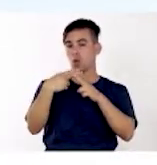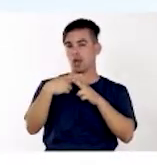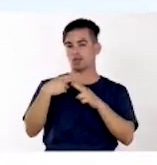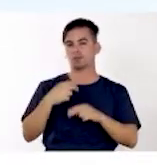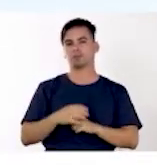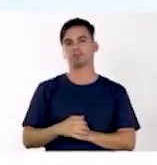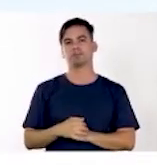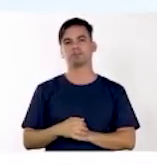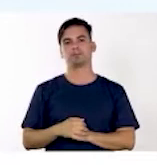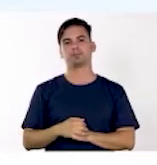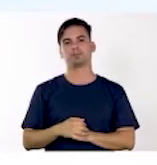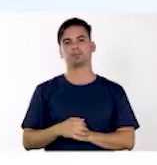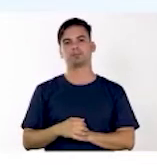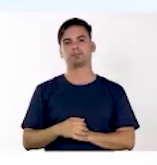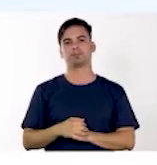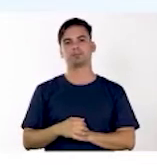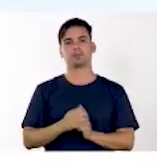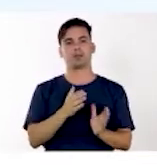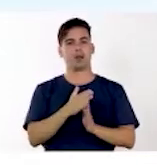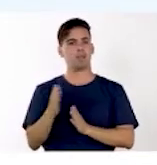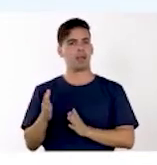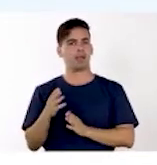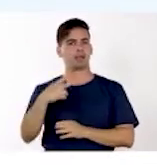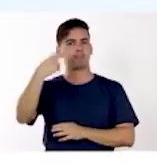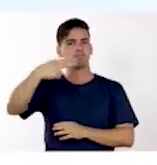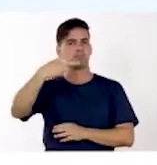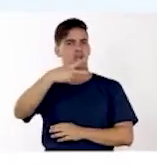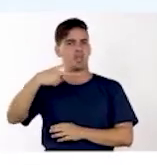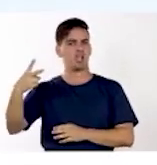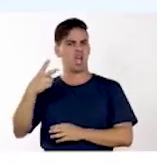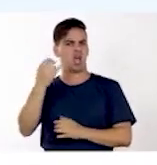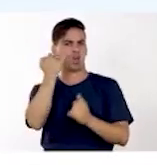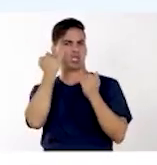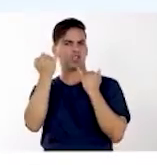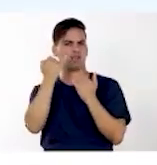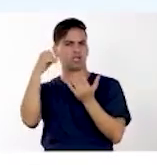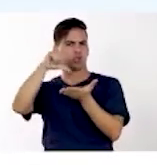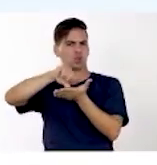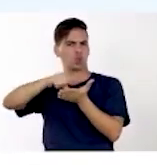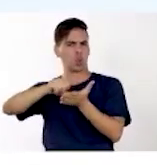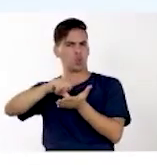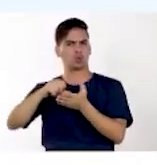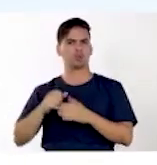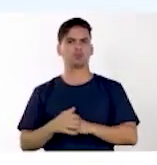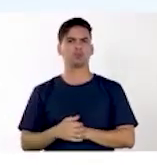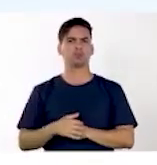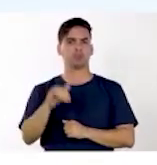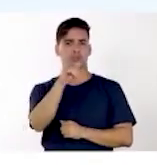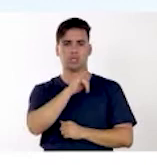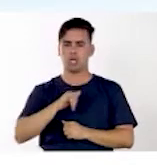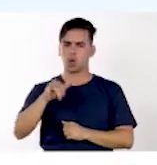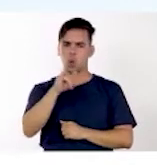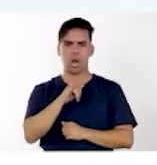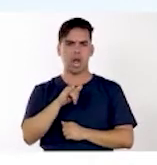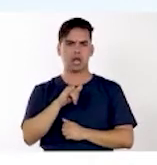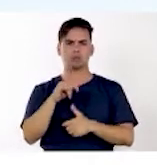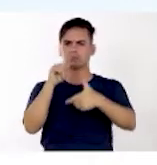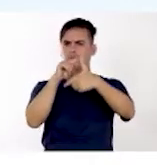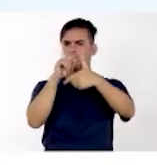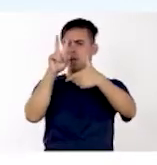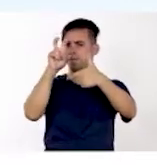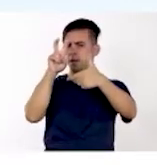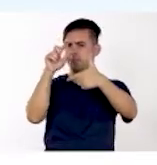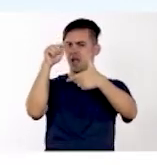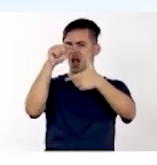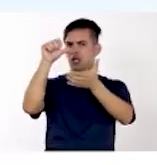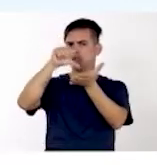del predicado y la identificación de su núcleo. El predicado igualmente. Si es un predicado verbal, ¿cuál va a ser el